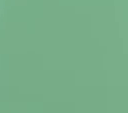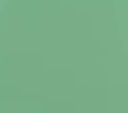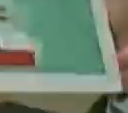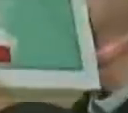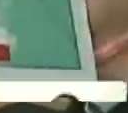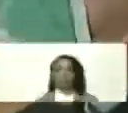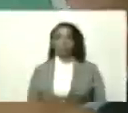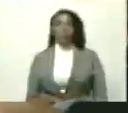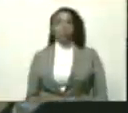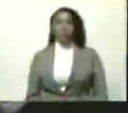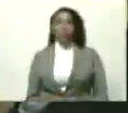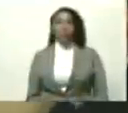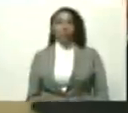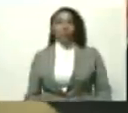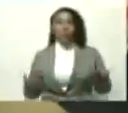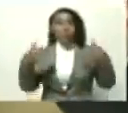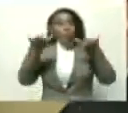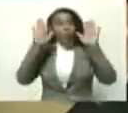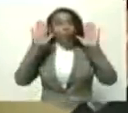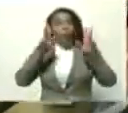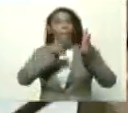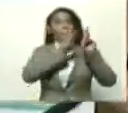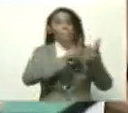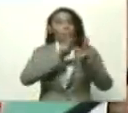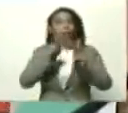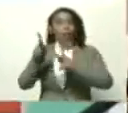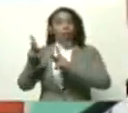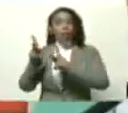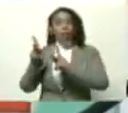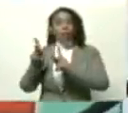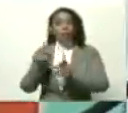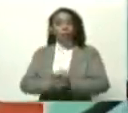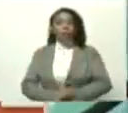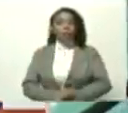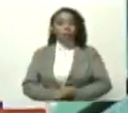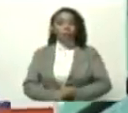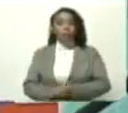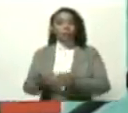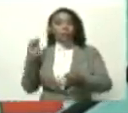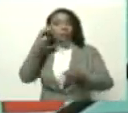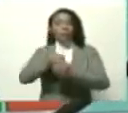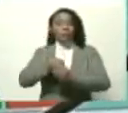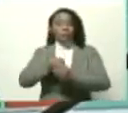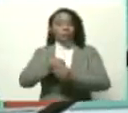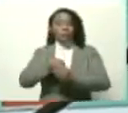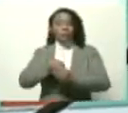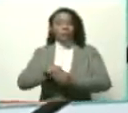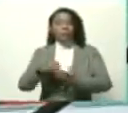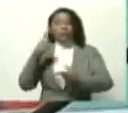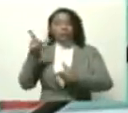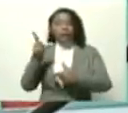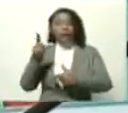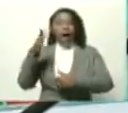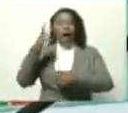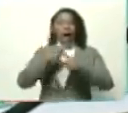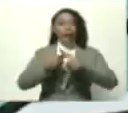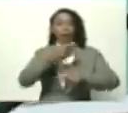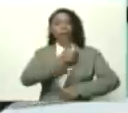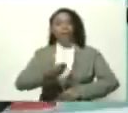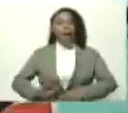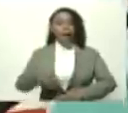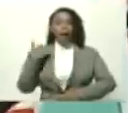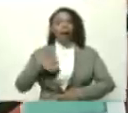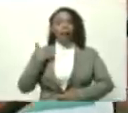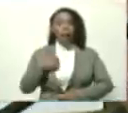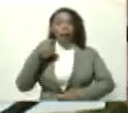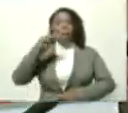acerca de los supuestos planes invasionistas de Mauricio Macri contra la